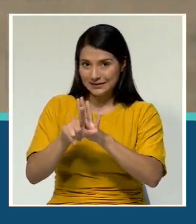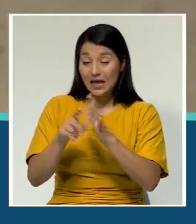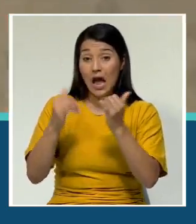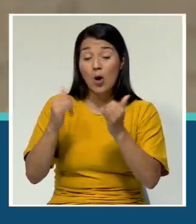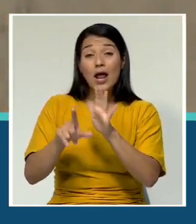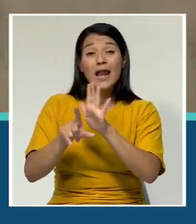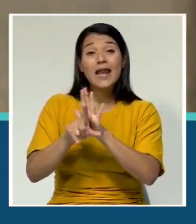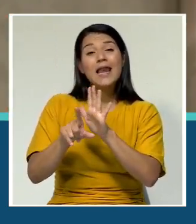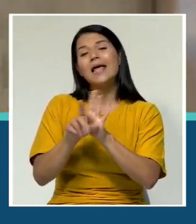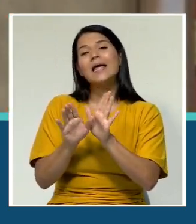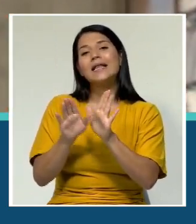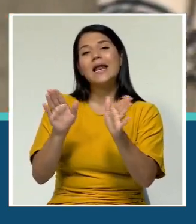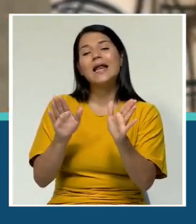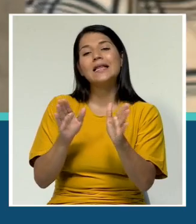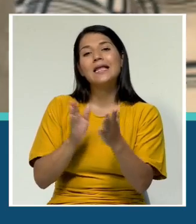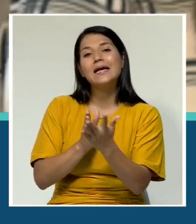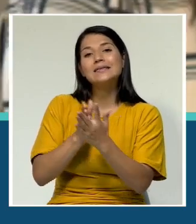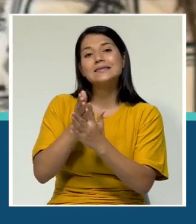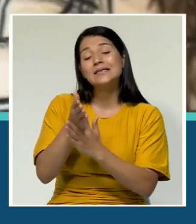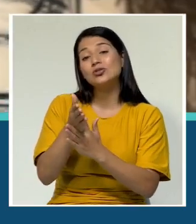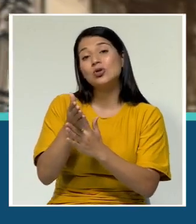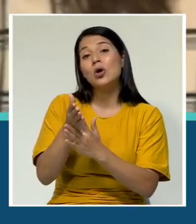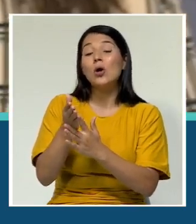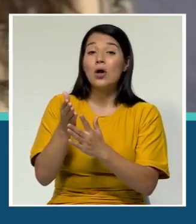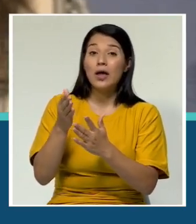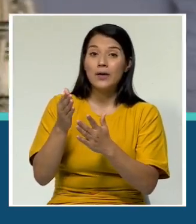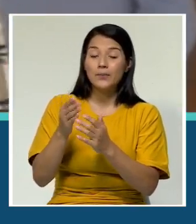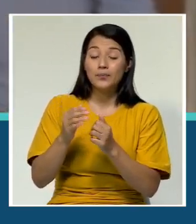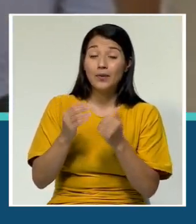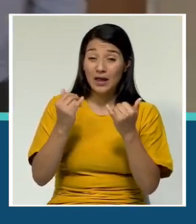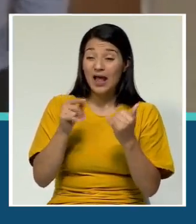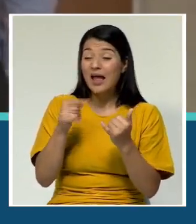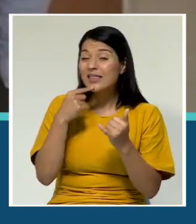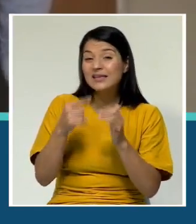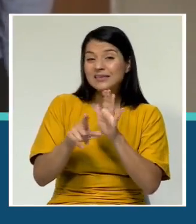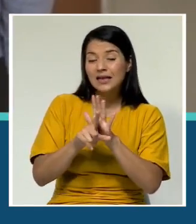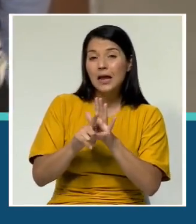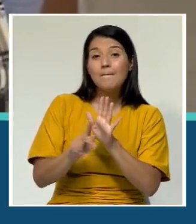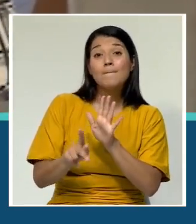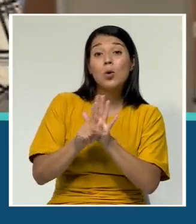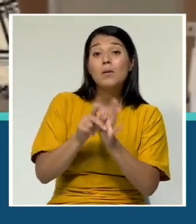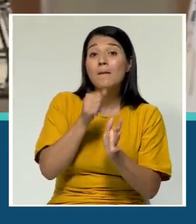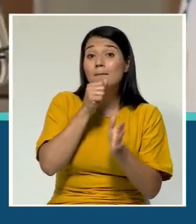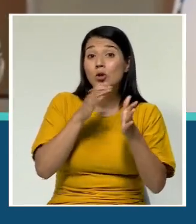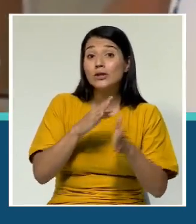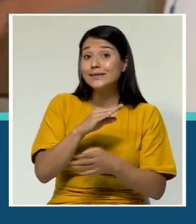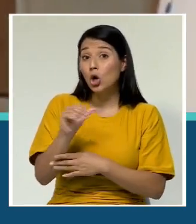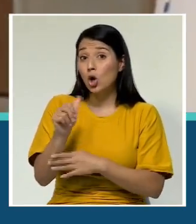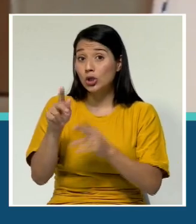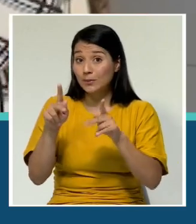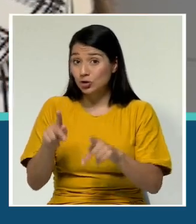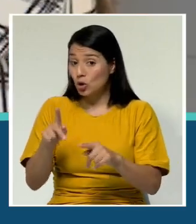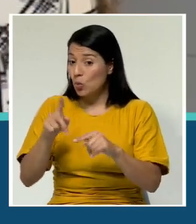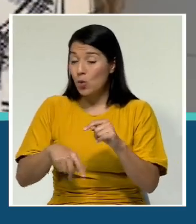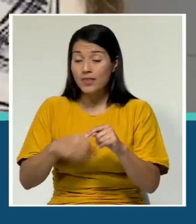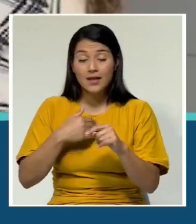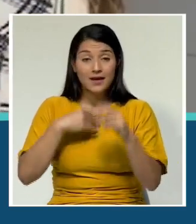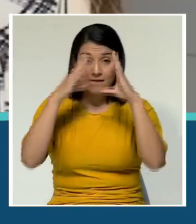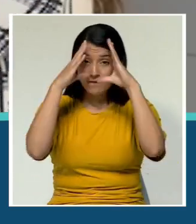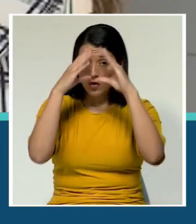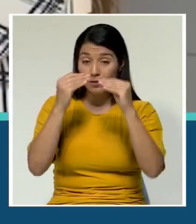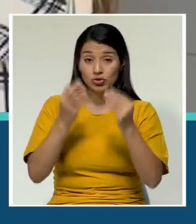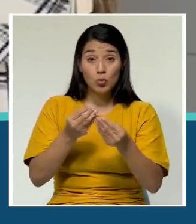las últimas sesiones de los anteriores legisladores se aprobó la controversial Ley General de Acceso a la Información Pública y Transparencia, en la cual se